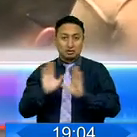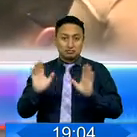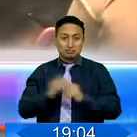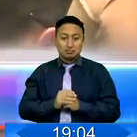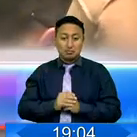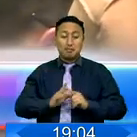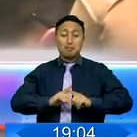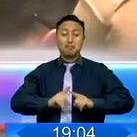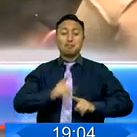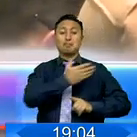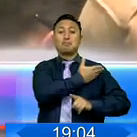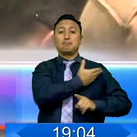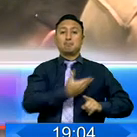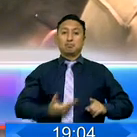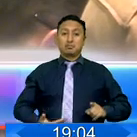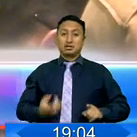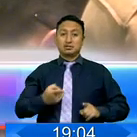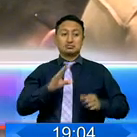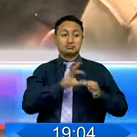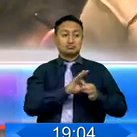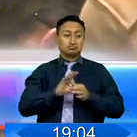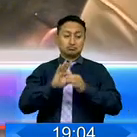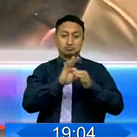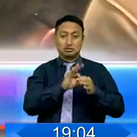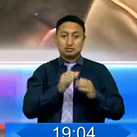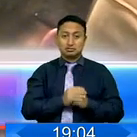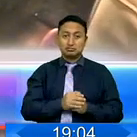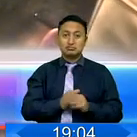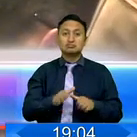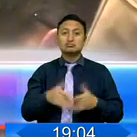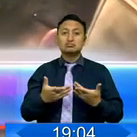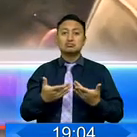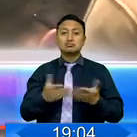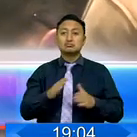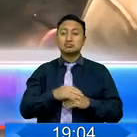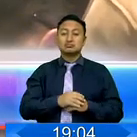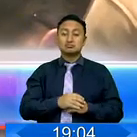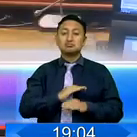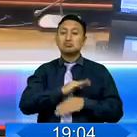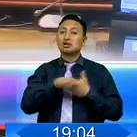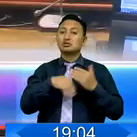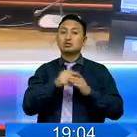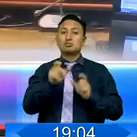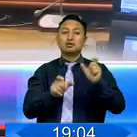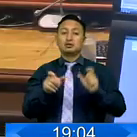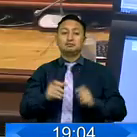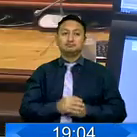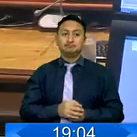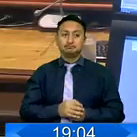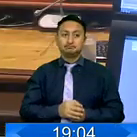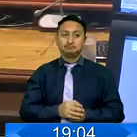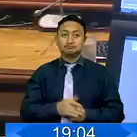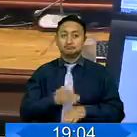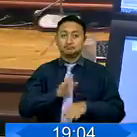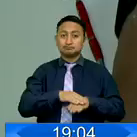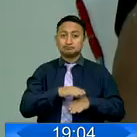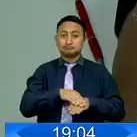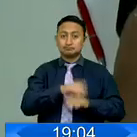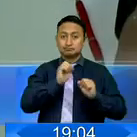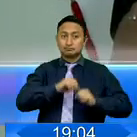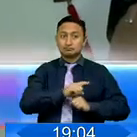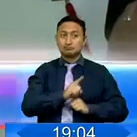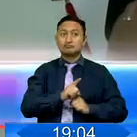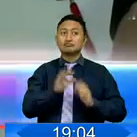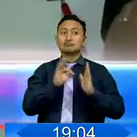señora presidenta y colegas asambleístas, debe ser para todos los casos. La moción nace a raíz de una serie de publicaciones hechas en